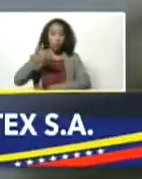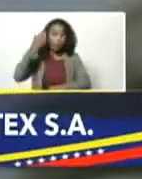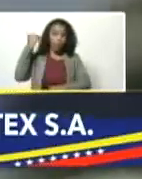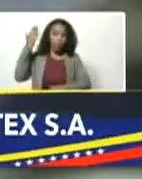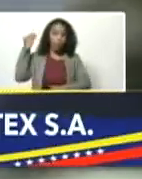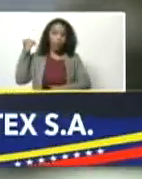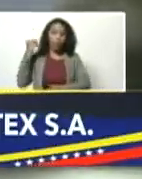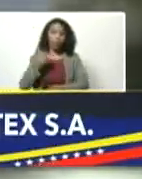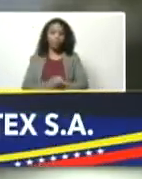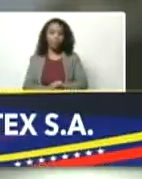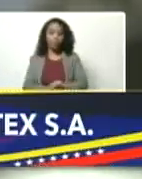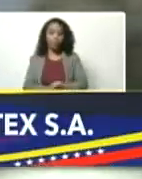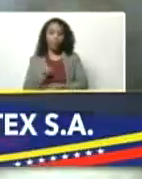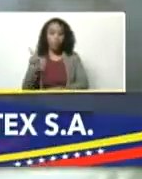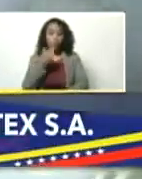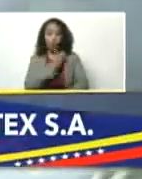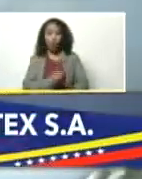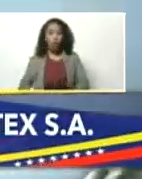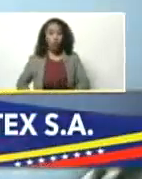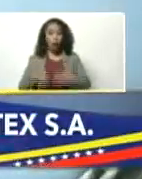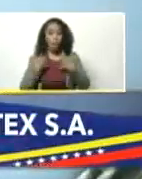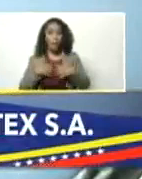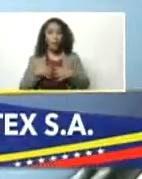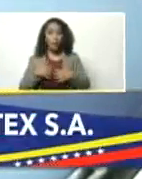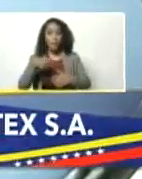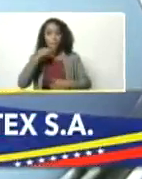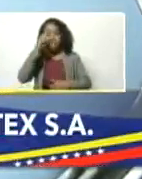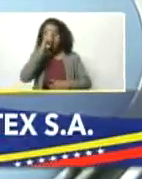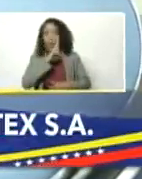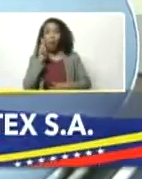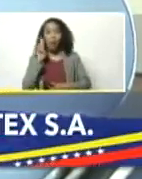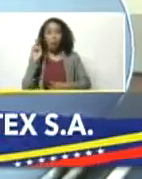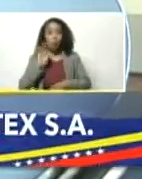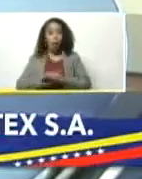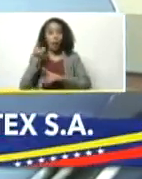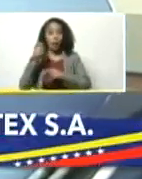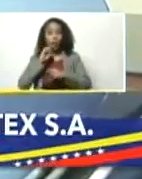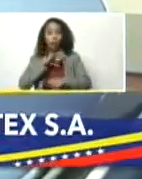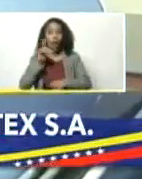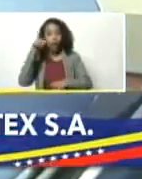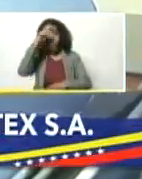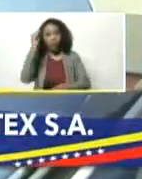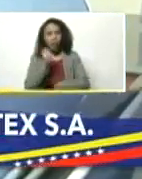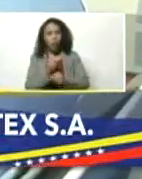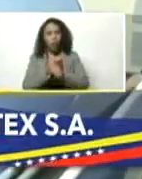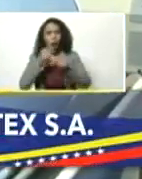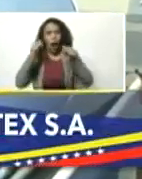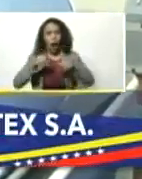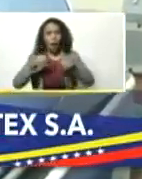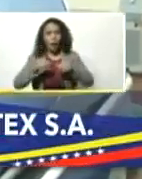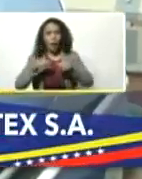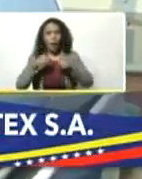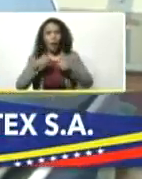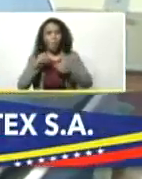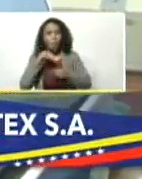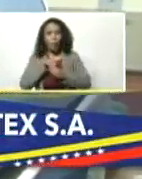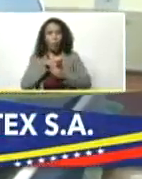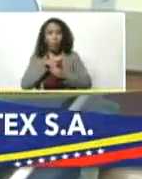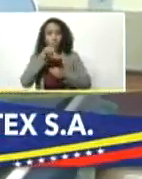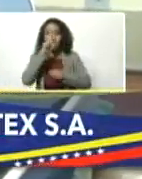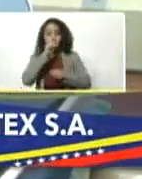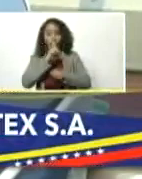él, siendo dueño de la empresa, su padre, porque es una empresa histórica, él trabajó en esta empresa en el anonimato por un